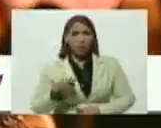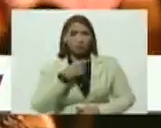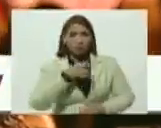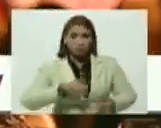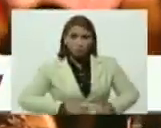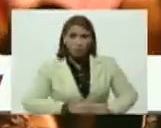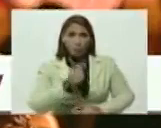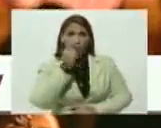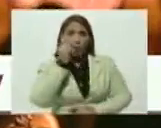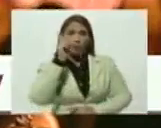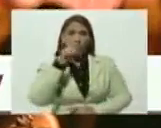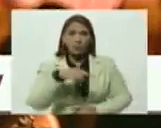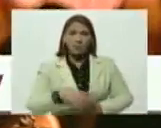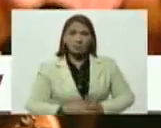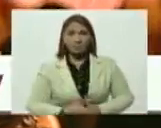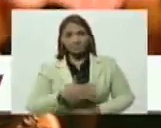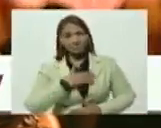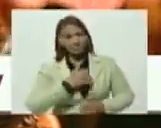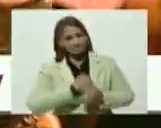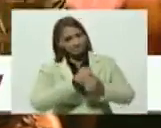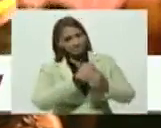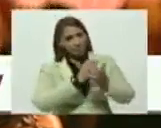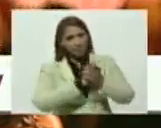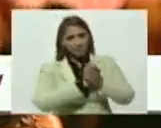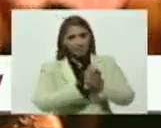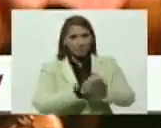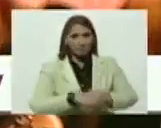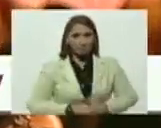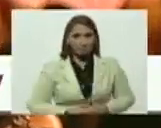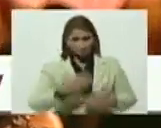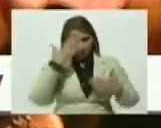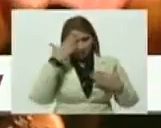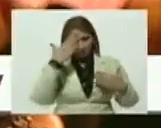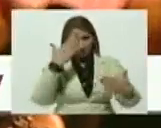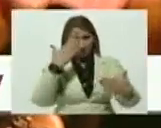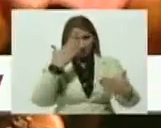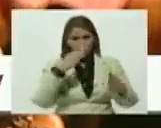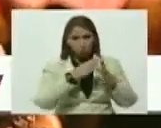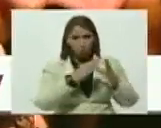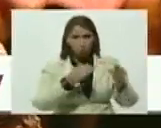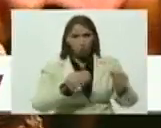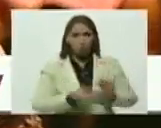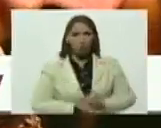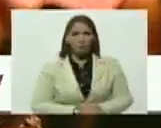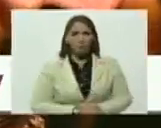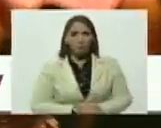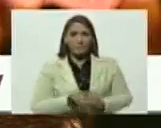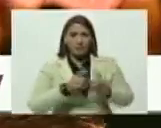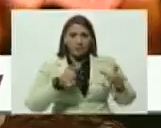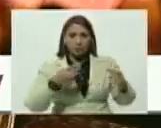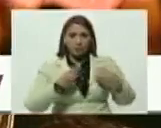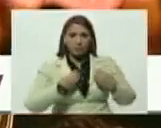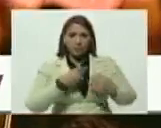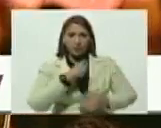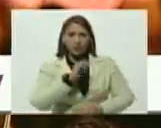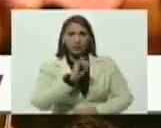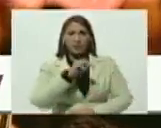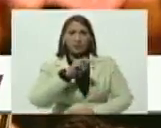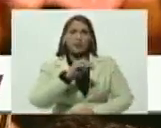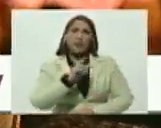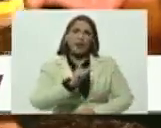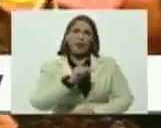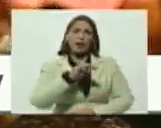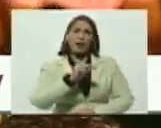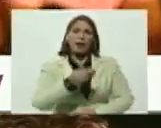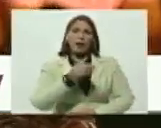por supuesto a mi querida compañera, reciba un saludo de parte de todos los tinaquilleros y todas las tinaquilleras, de todos los